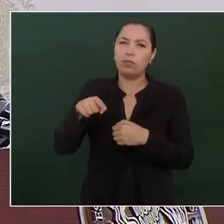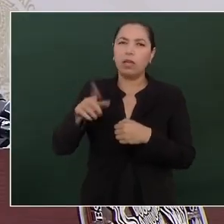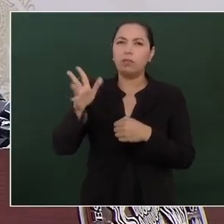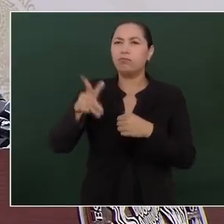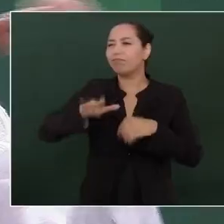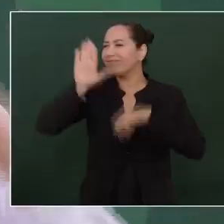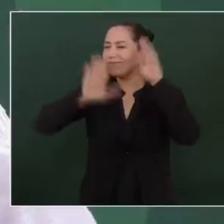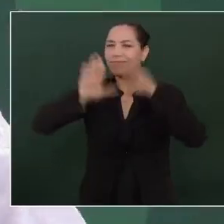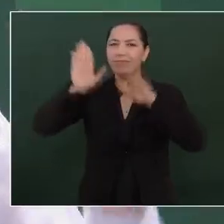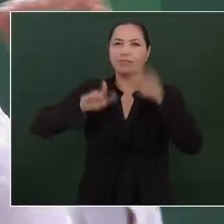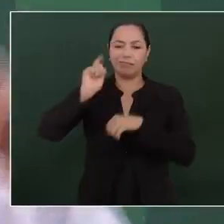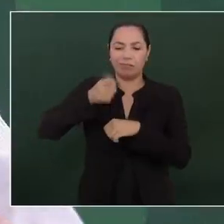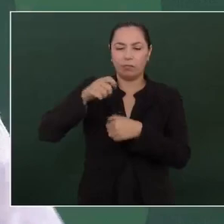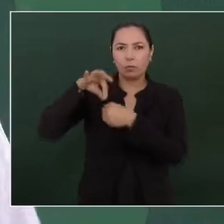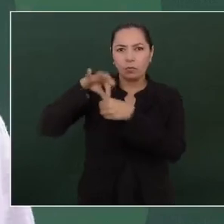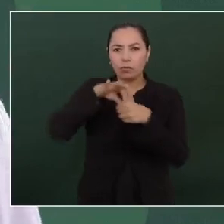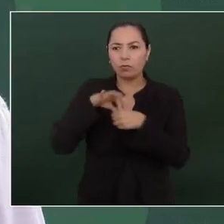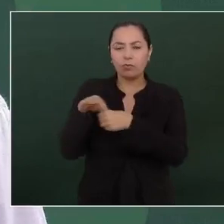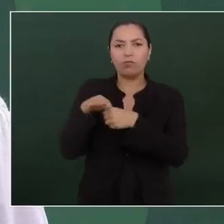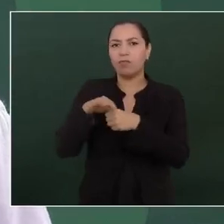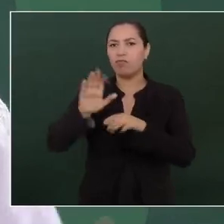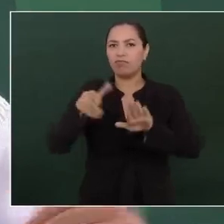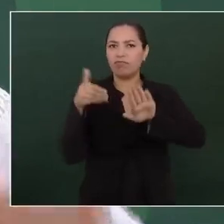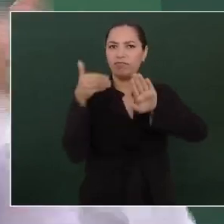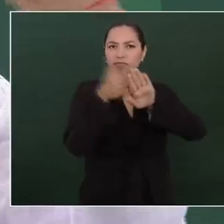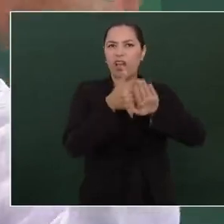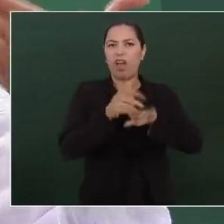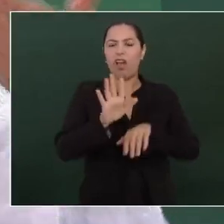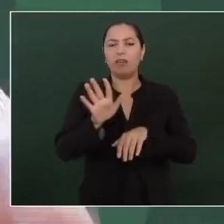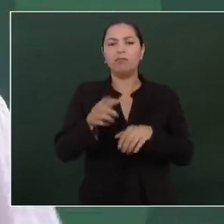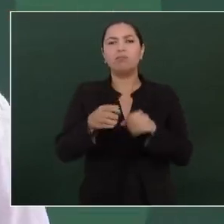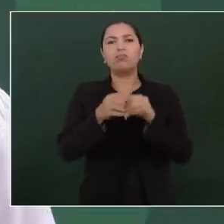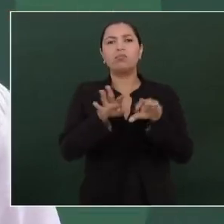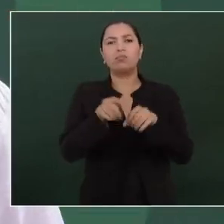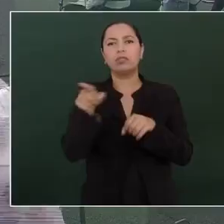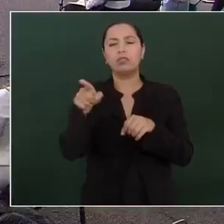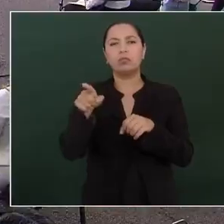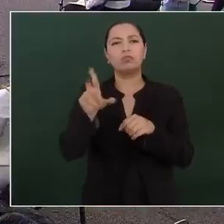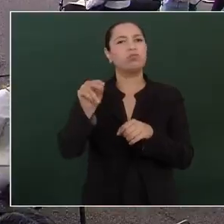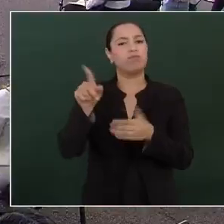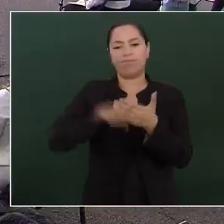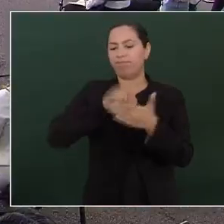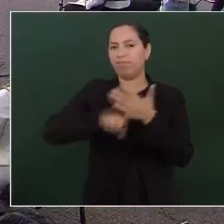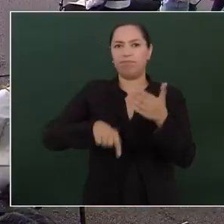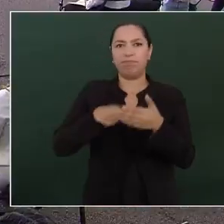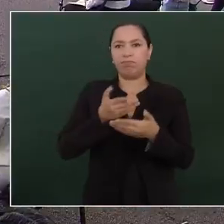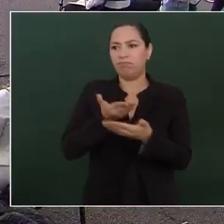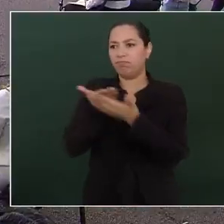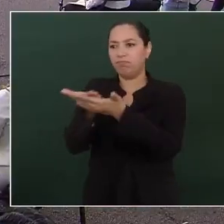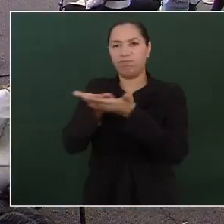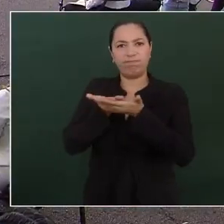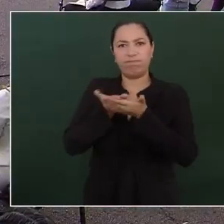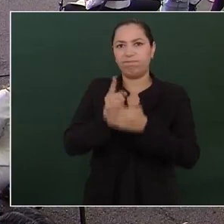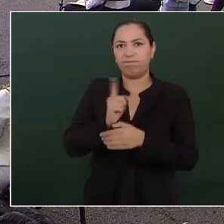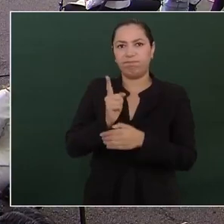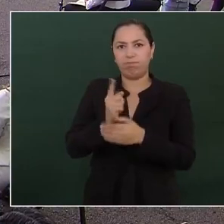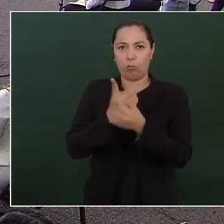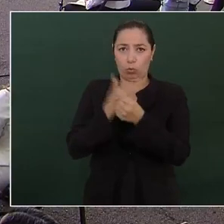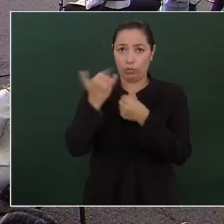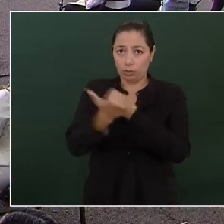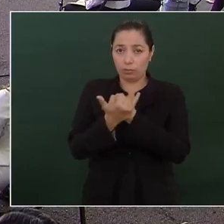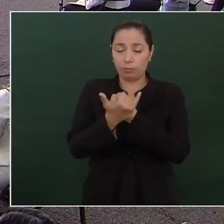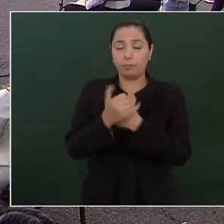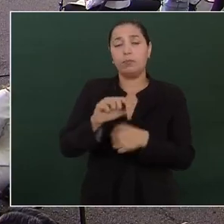proyecto y se acuerda desechar. Se le rechaza al ministro su propuesta de proyecto y